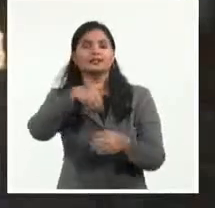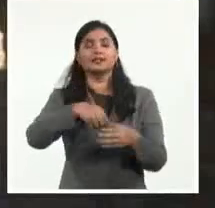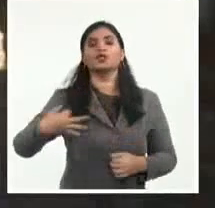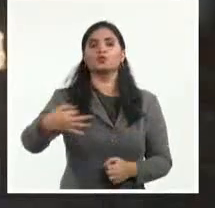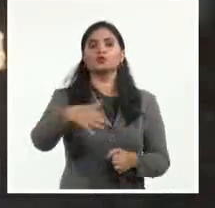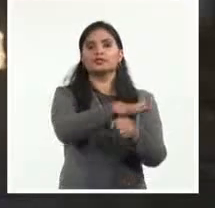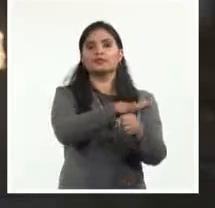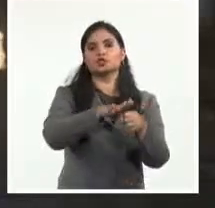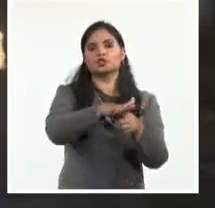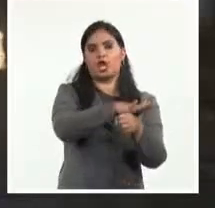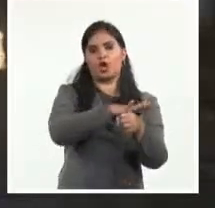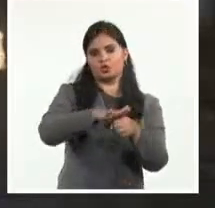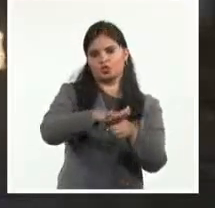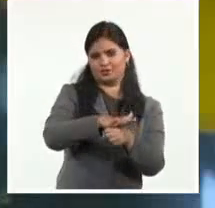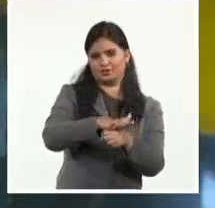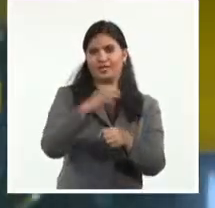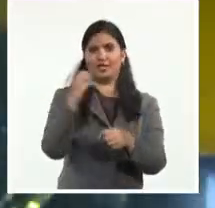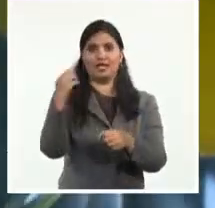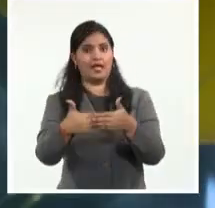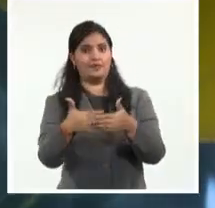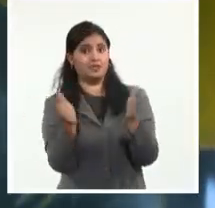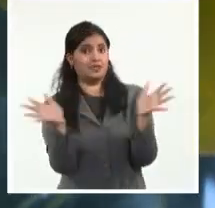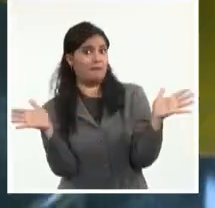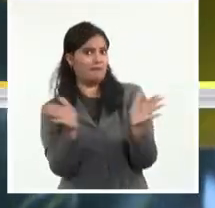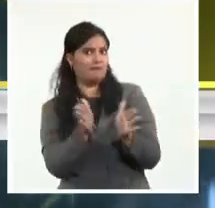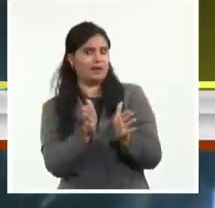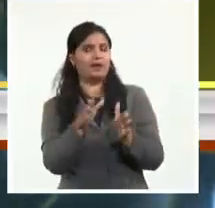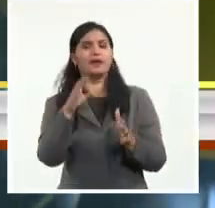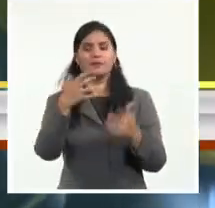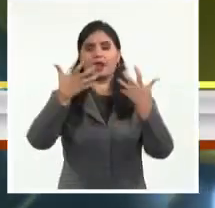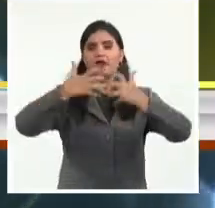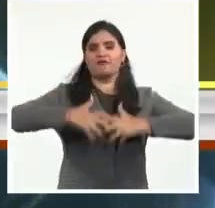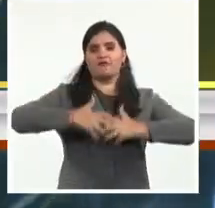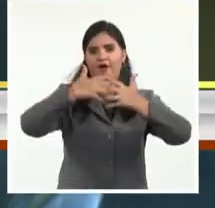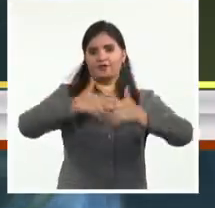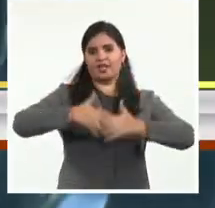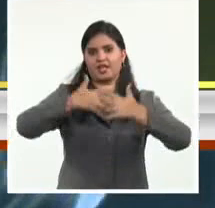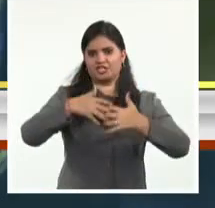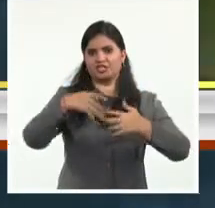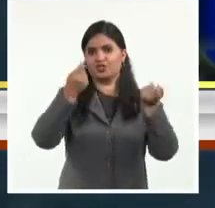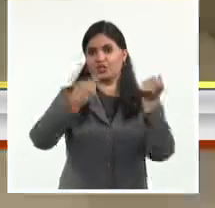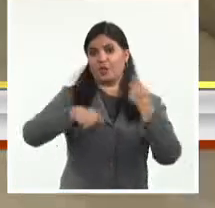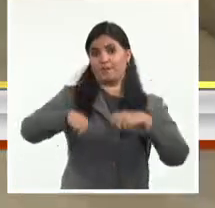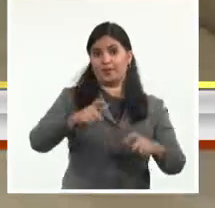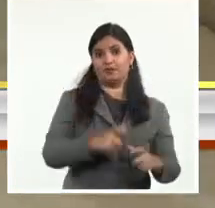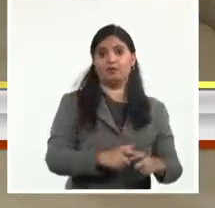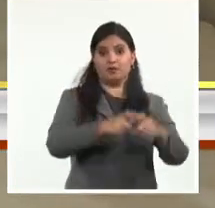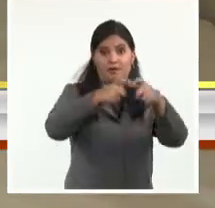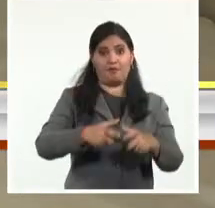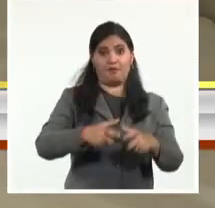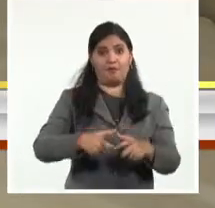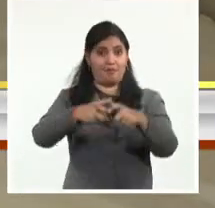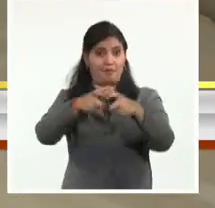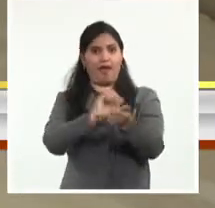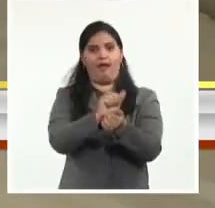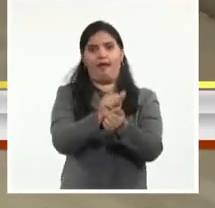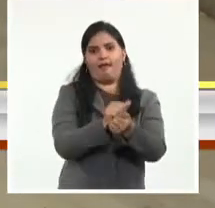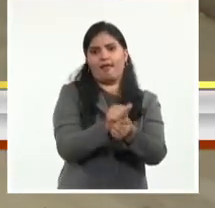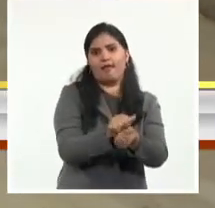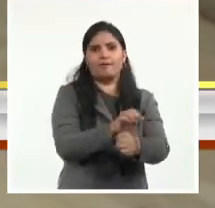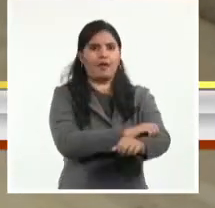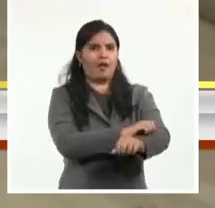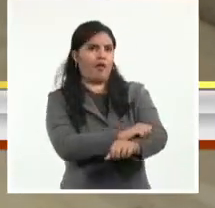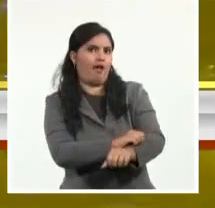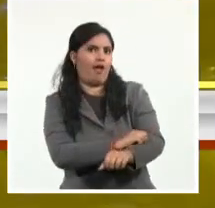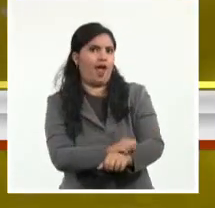La pequeña empresa Sociedad FAI para la fabricación y comercialización de productos de limpieza y aseo logra